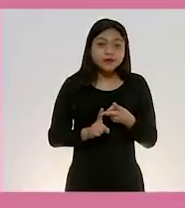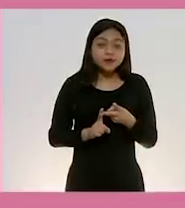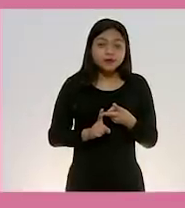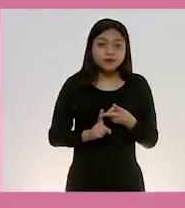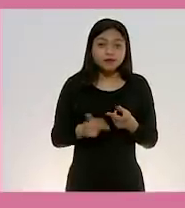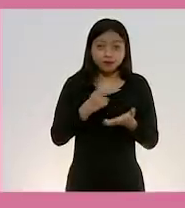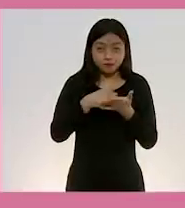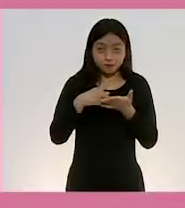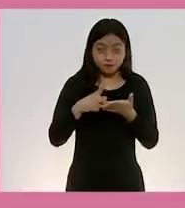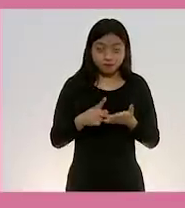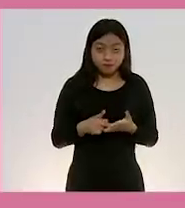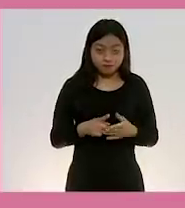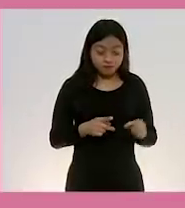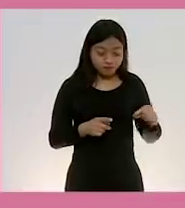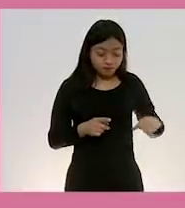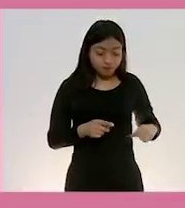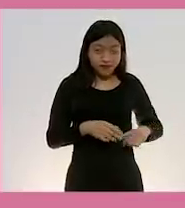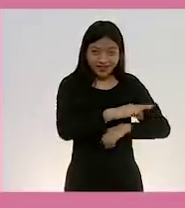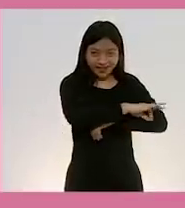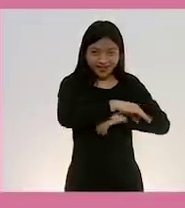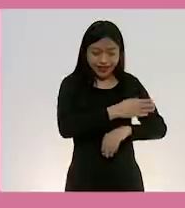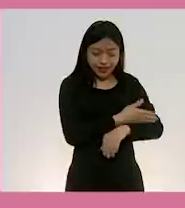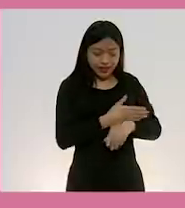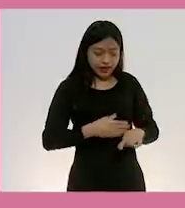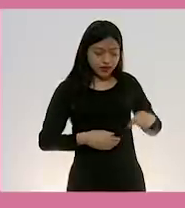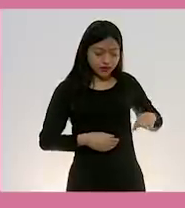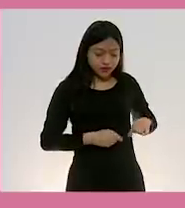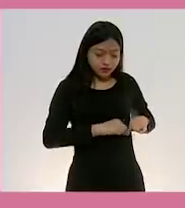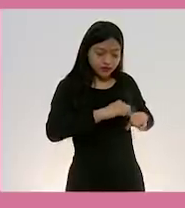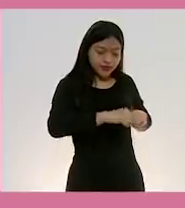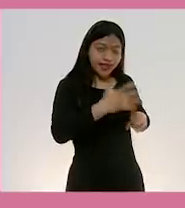el plumón o la pluma y con ayuda de la regla